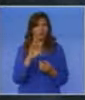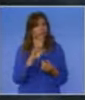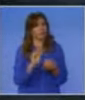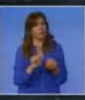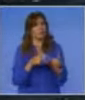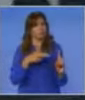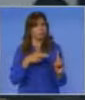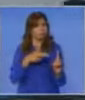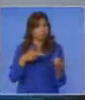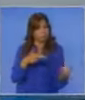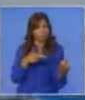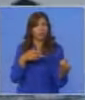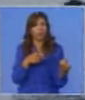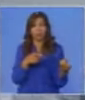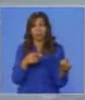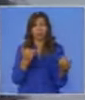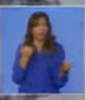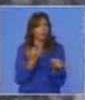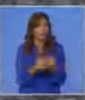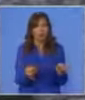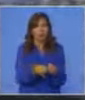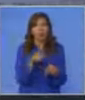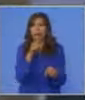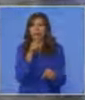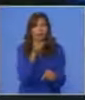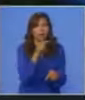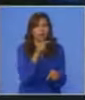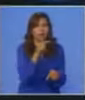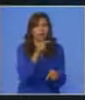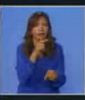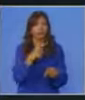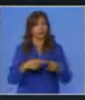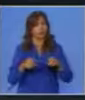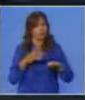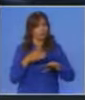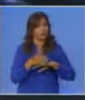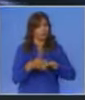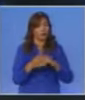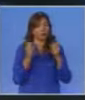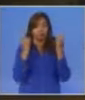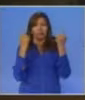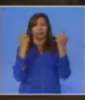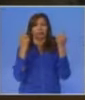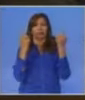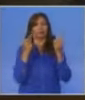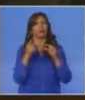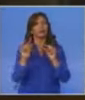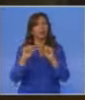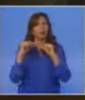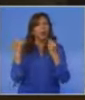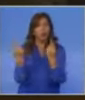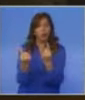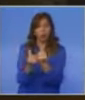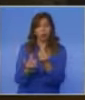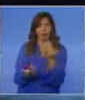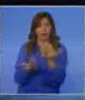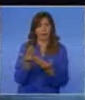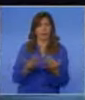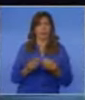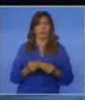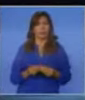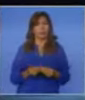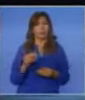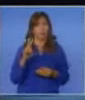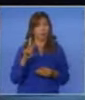fiscal, que hoy sorprendió a todos con una nueva hipótesis. Puede ser, dijo, que esta agrupación se asustó cuando